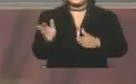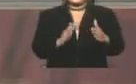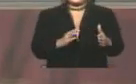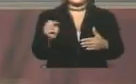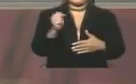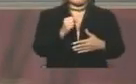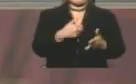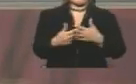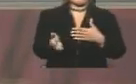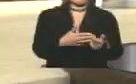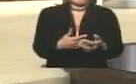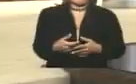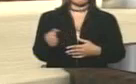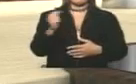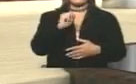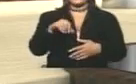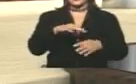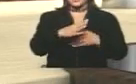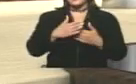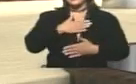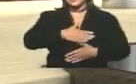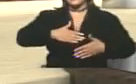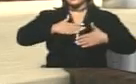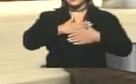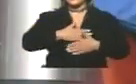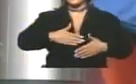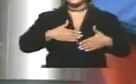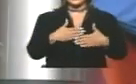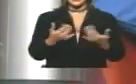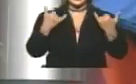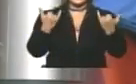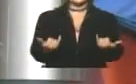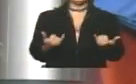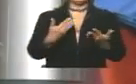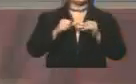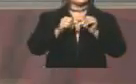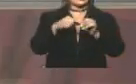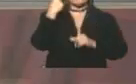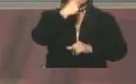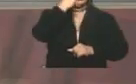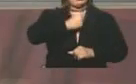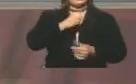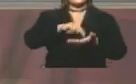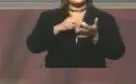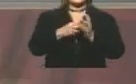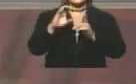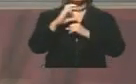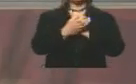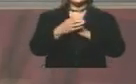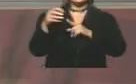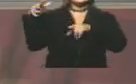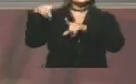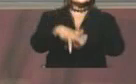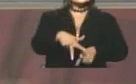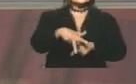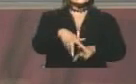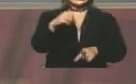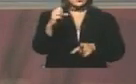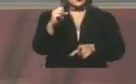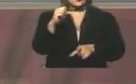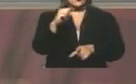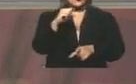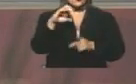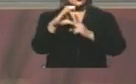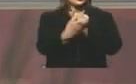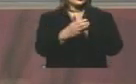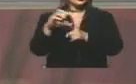somos irreverentes. Mucho más sabroso todavía. Exactamente. Hablamos entonces de todo lo que tiene que ver con la colonización, con nuestras